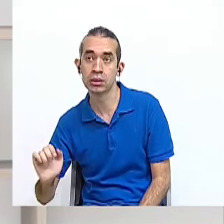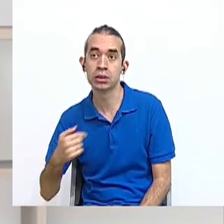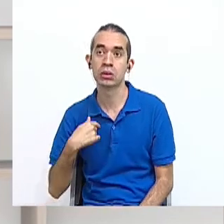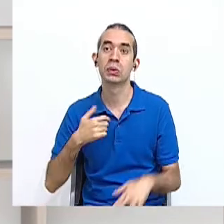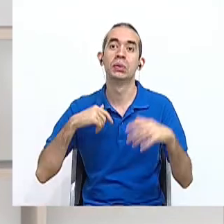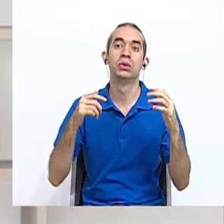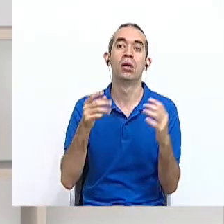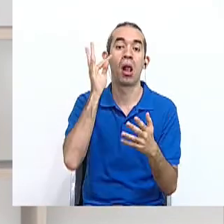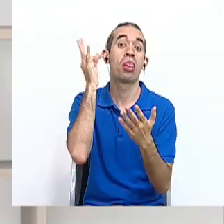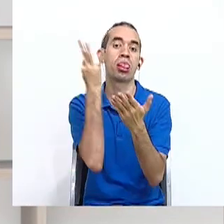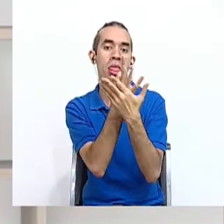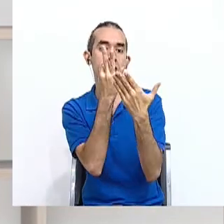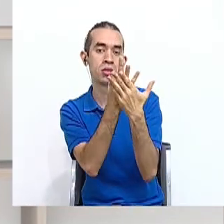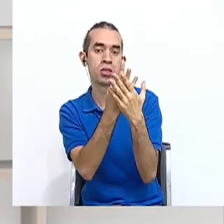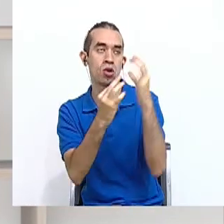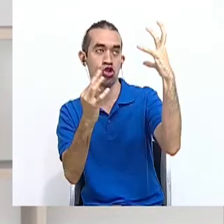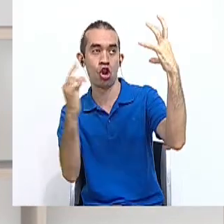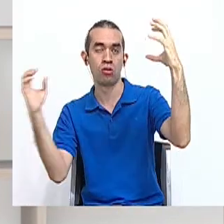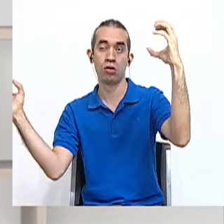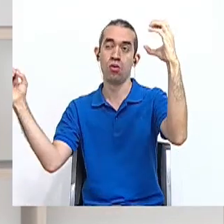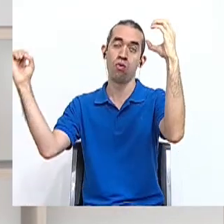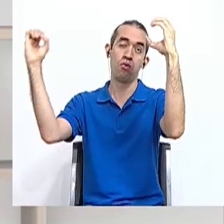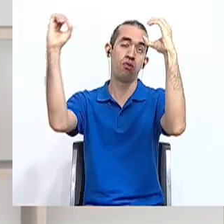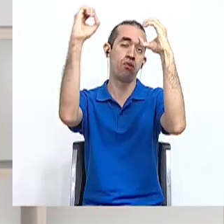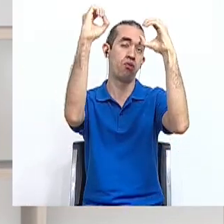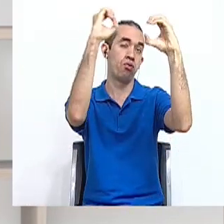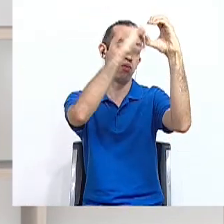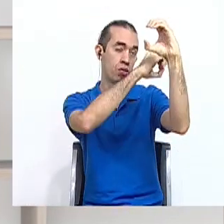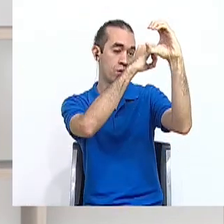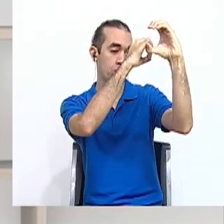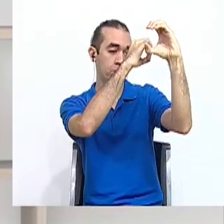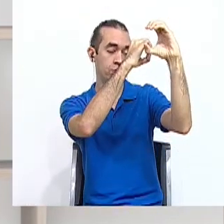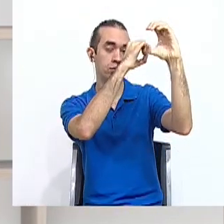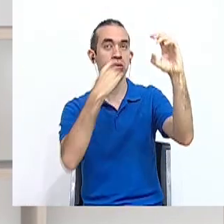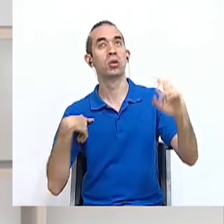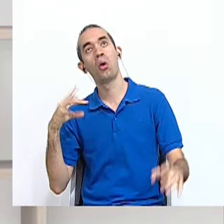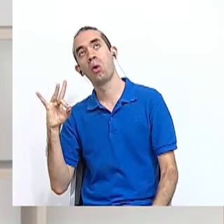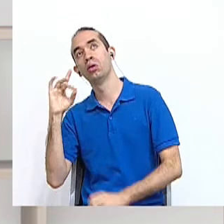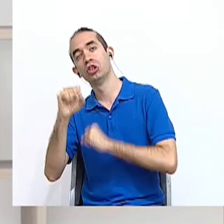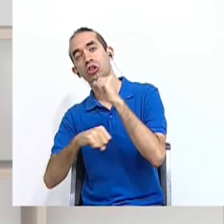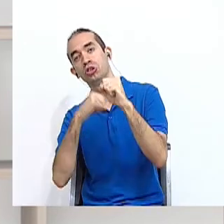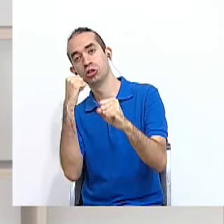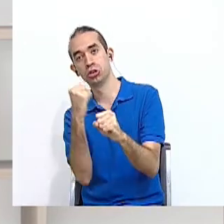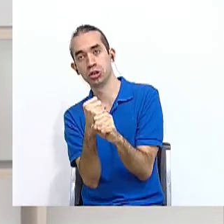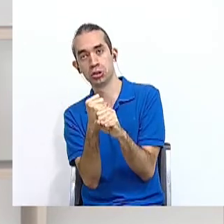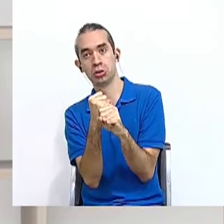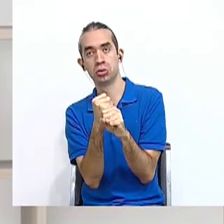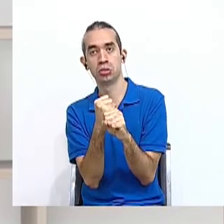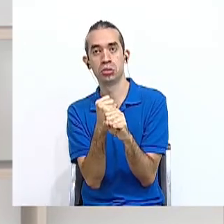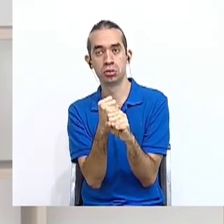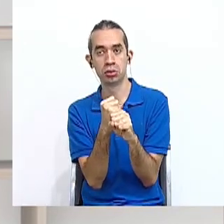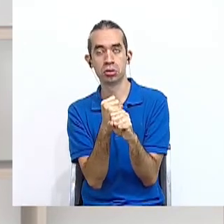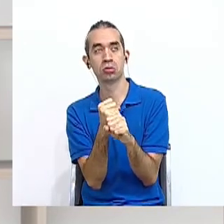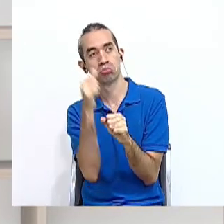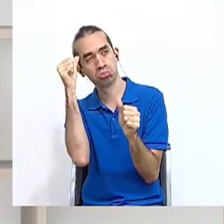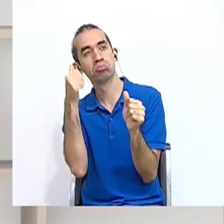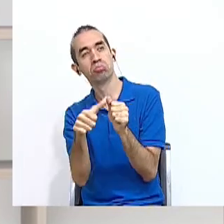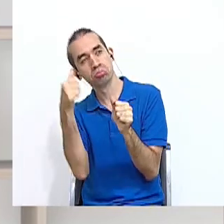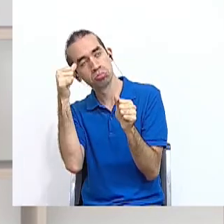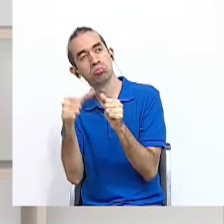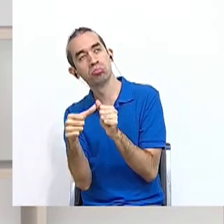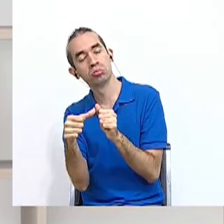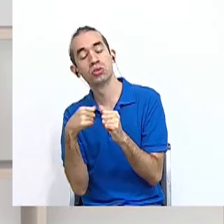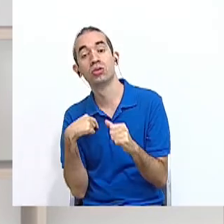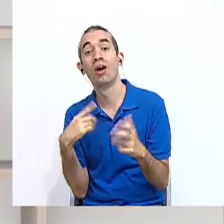pequeño, fui testigo de un eclipse de sol. Habré tenido unos 8 años cuando esto sucedió.